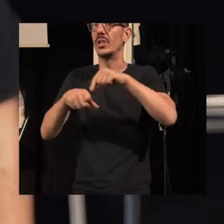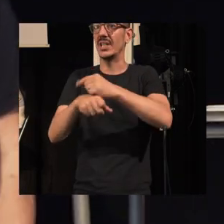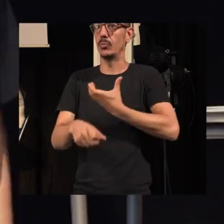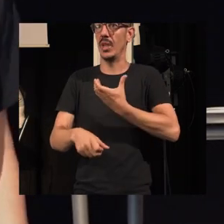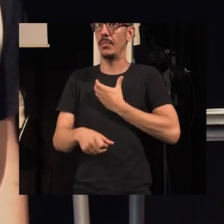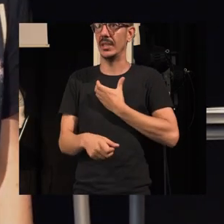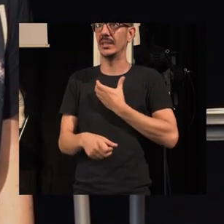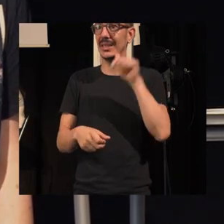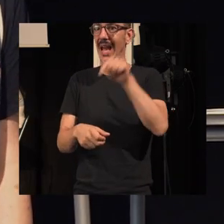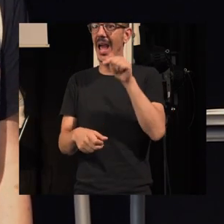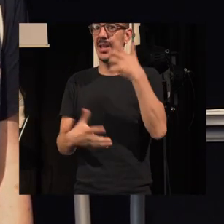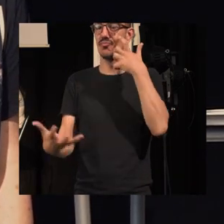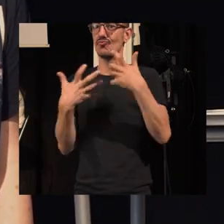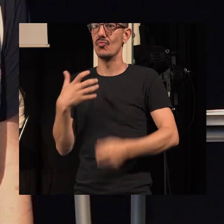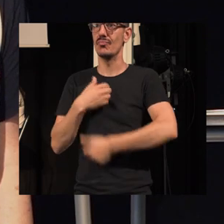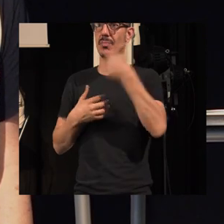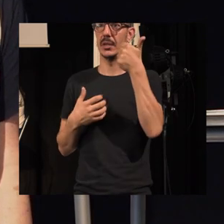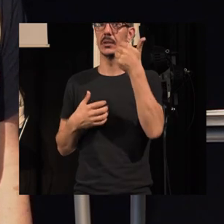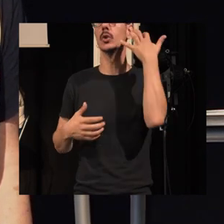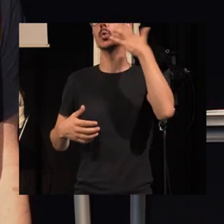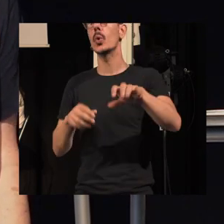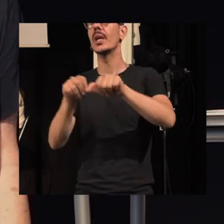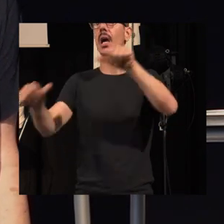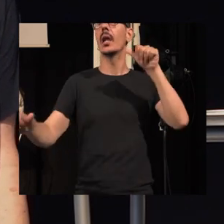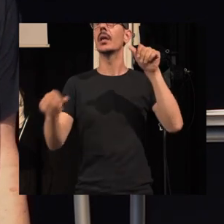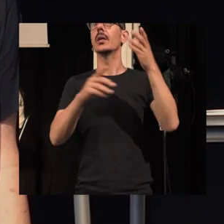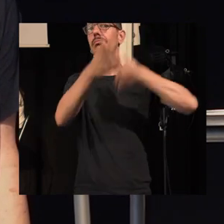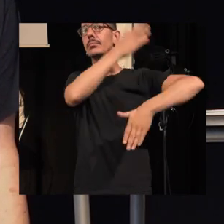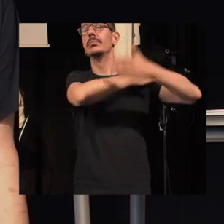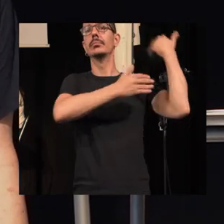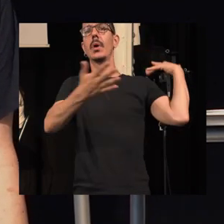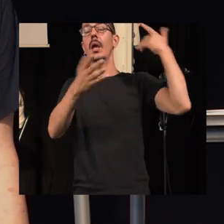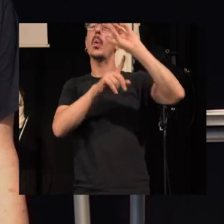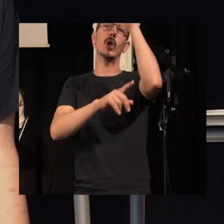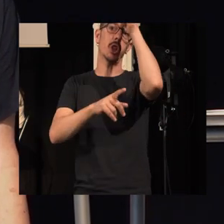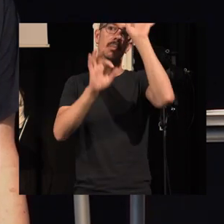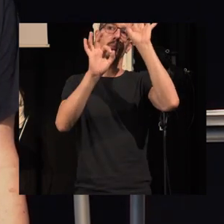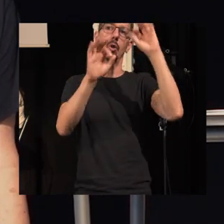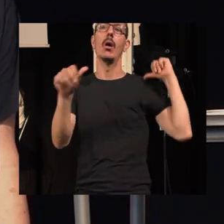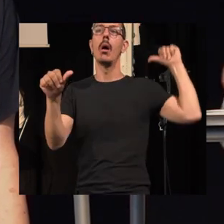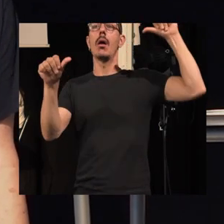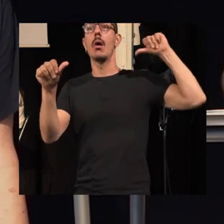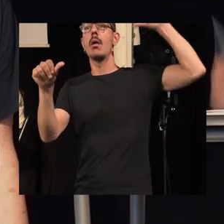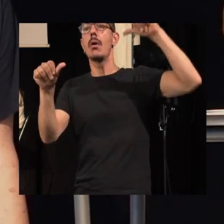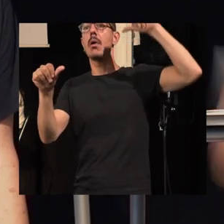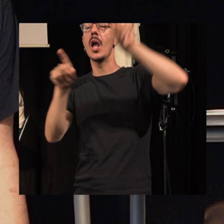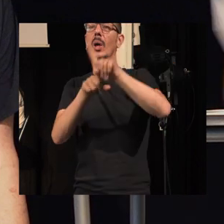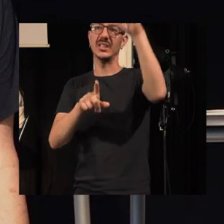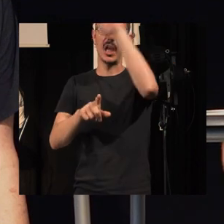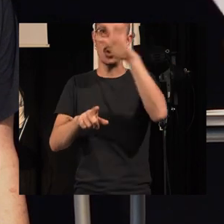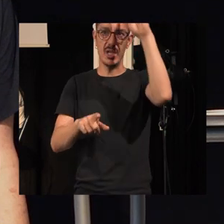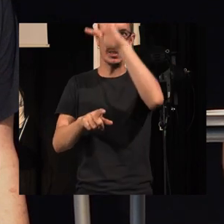tiene un recorrido muy amplio como concepto, como teoría,